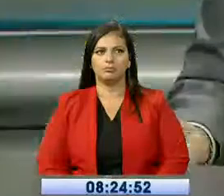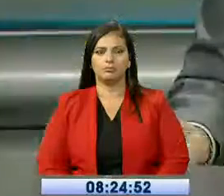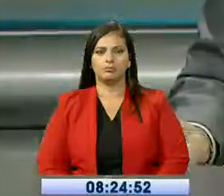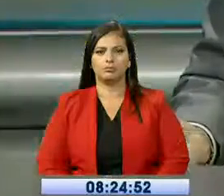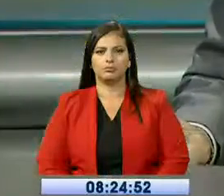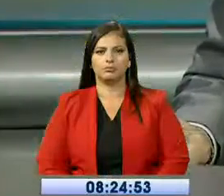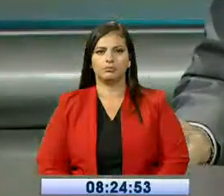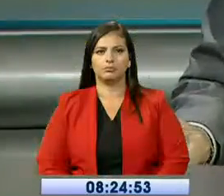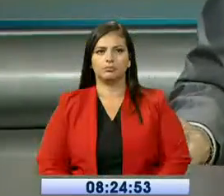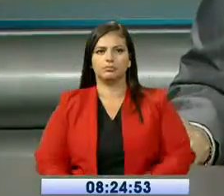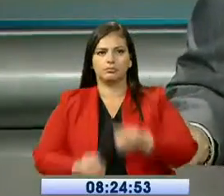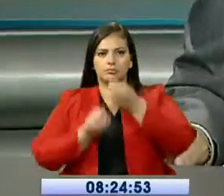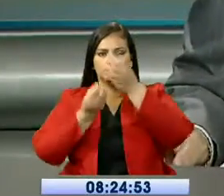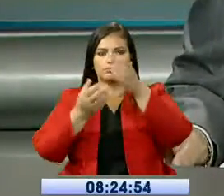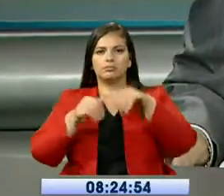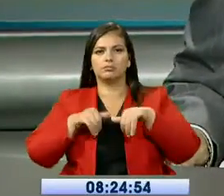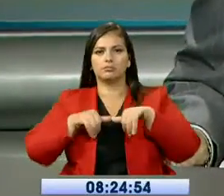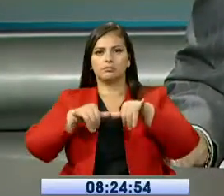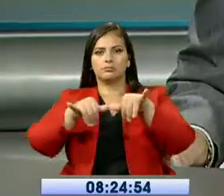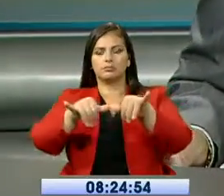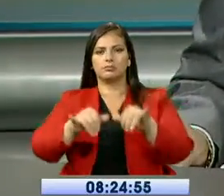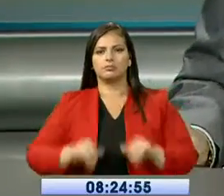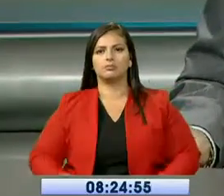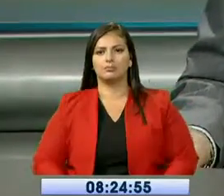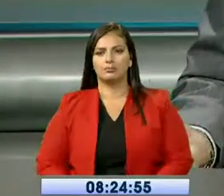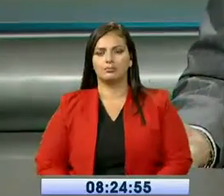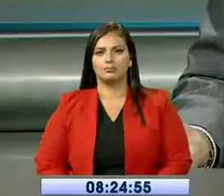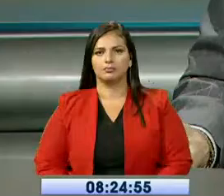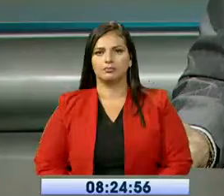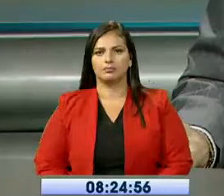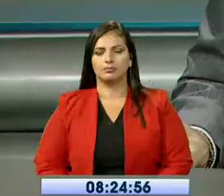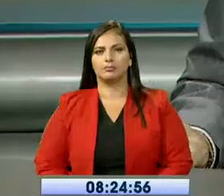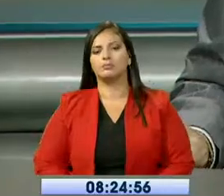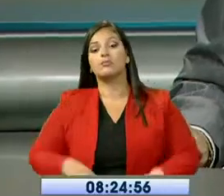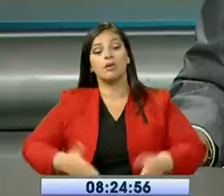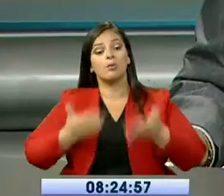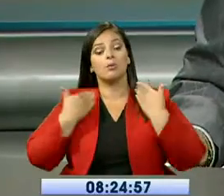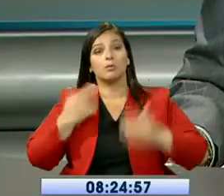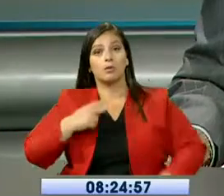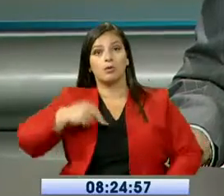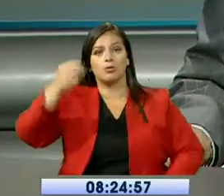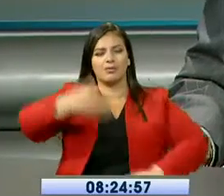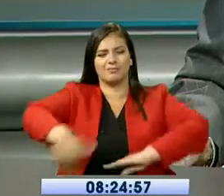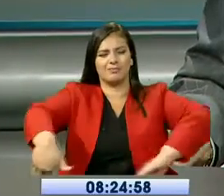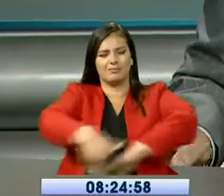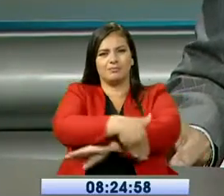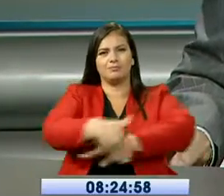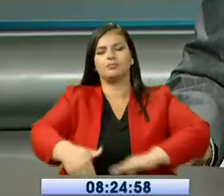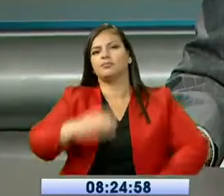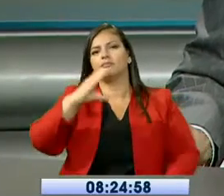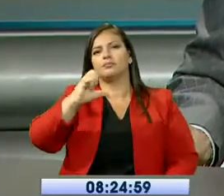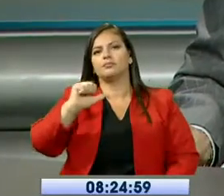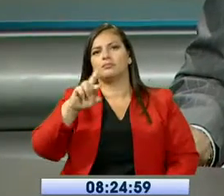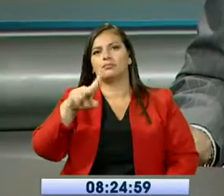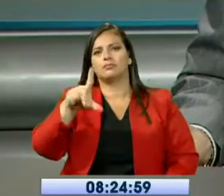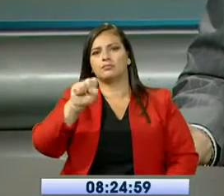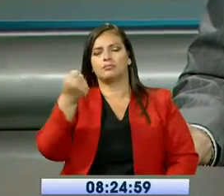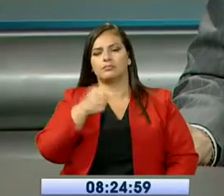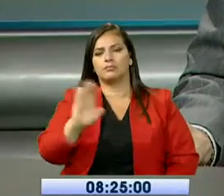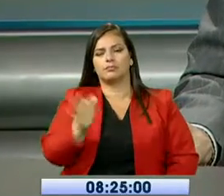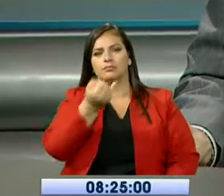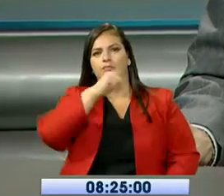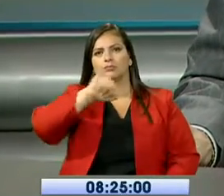Bueno, y continuamos con la información. Una persona resultó herida en un accidente de tránsito al norte de Guayaquil. Al parecer, el conductor